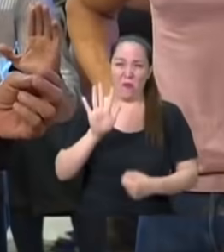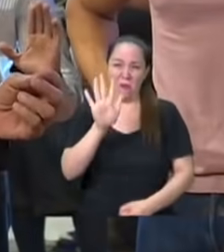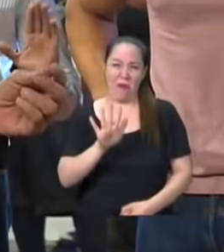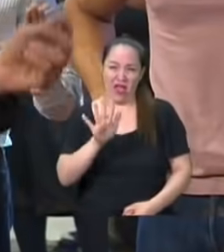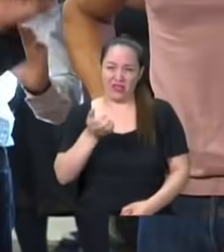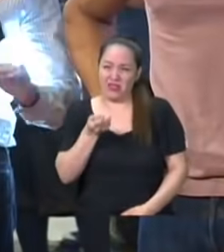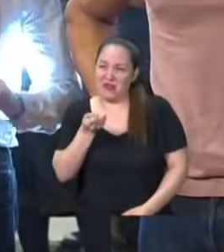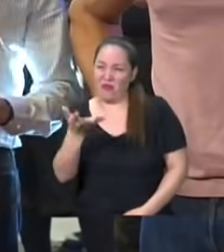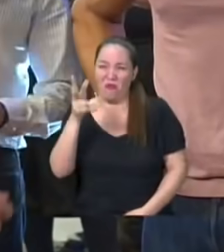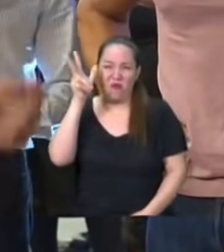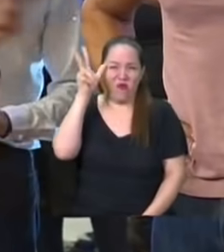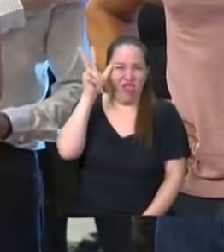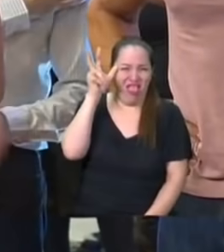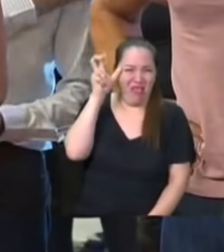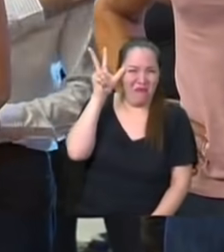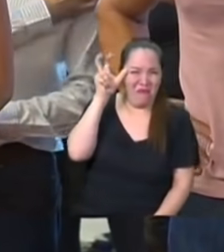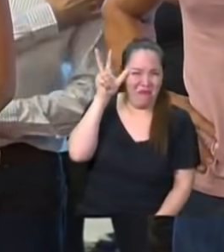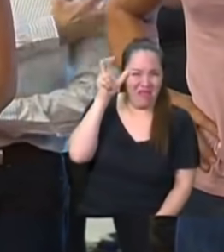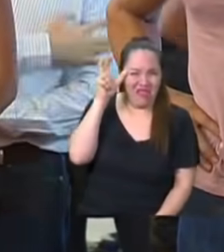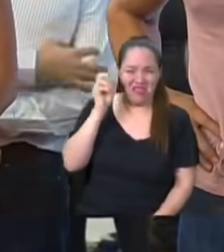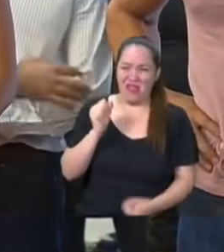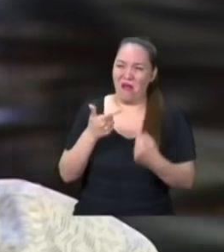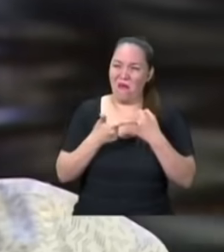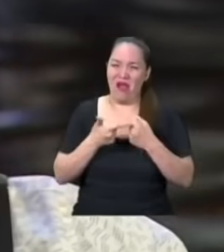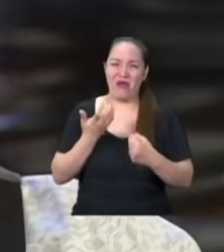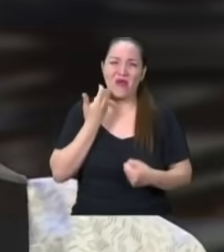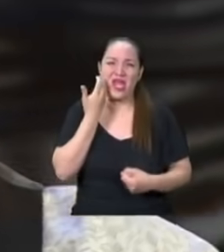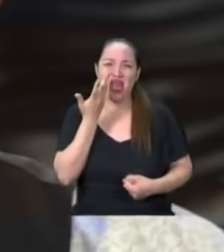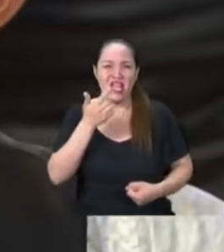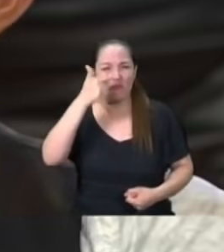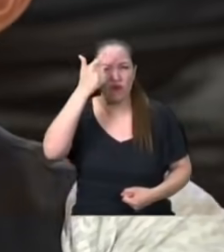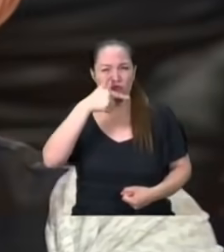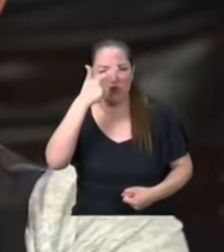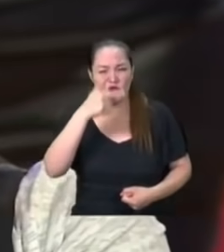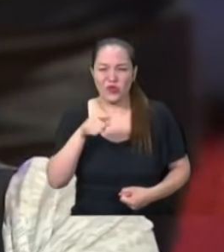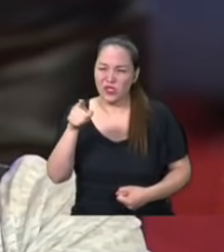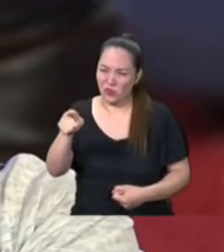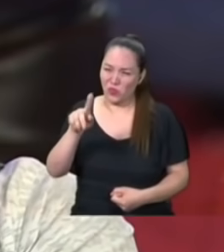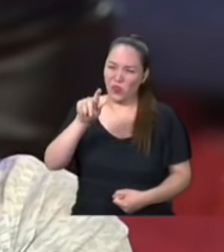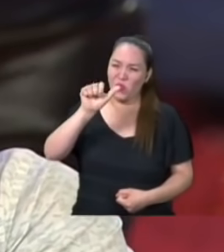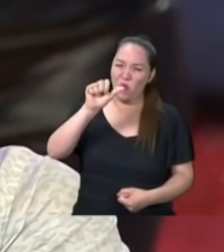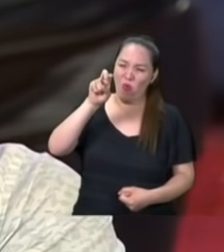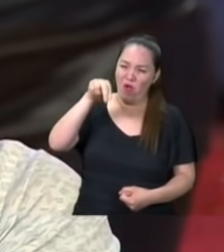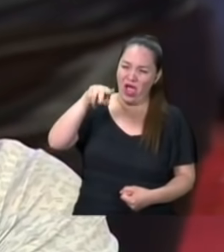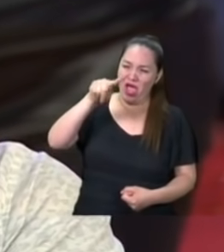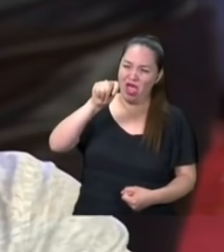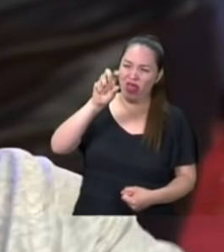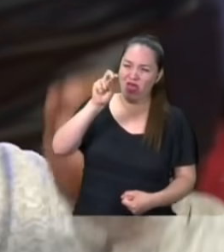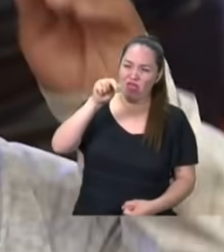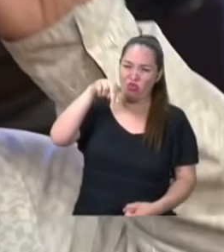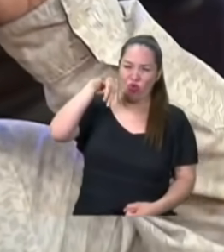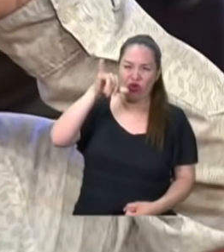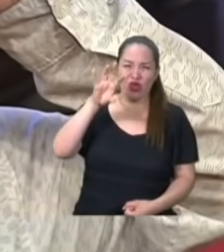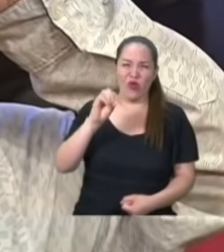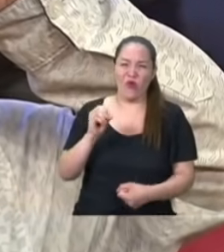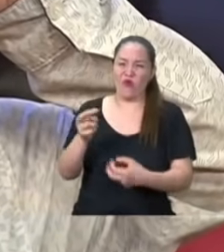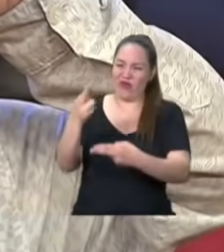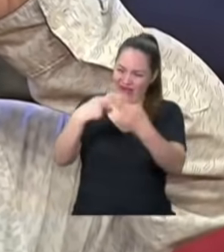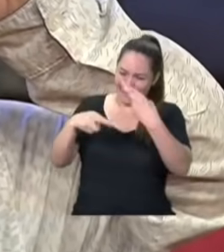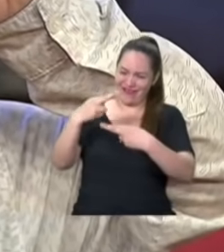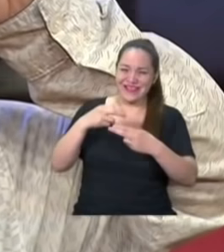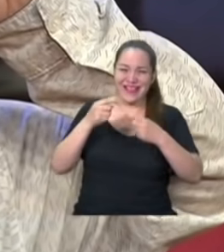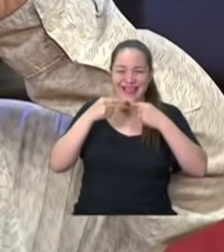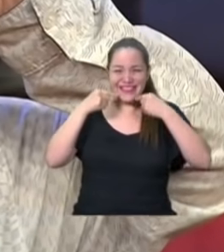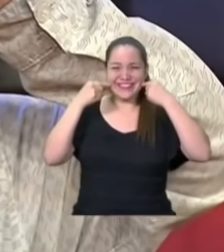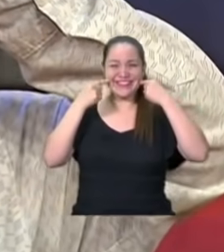noche recuperemos al Antonio que llegó. Cuéntame, ¿qué pasa en tu vida? ¿Por qué no eres el mismo?